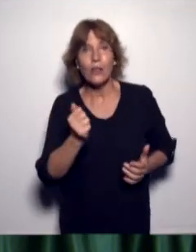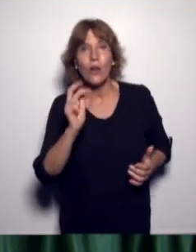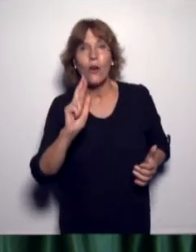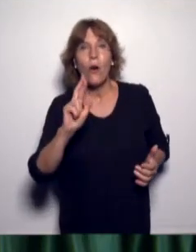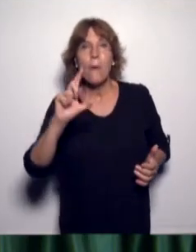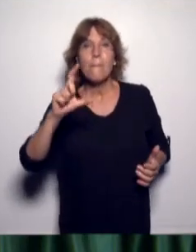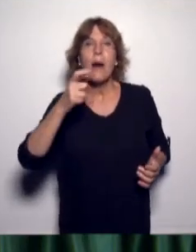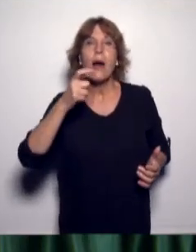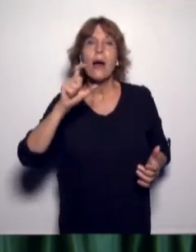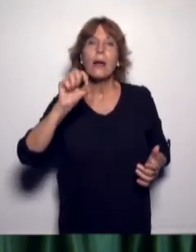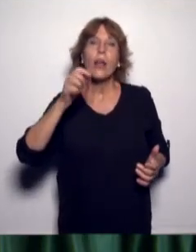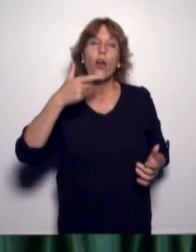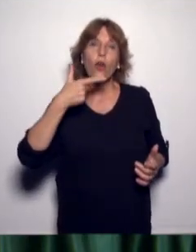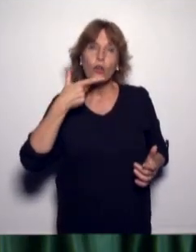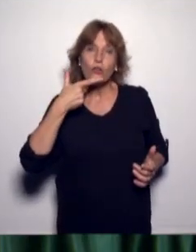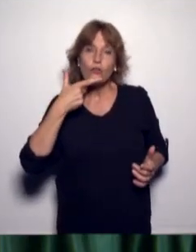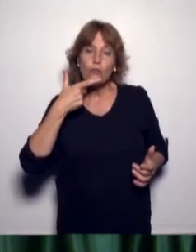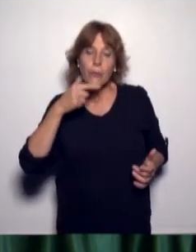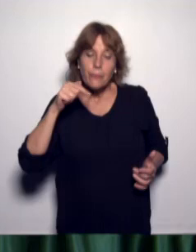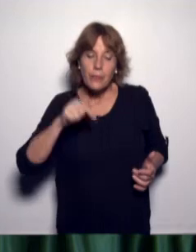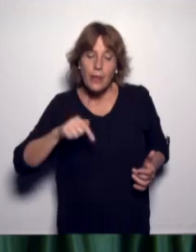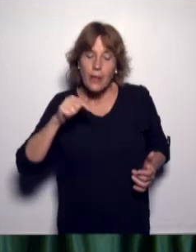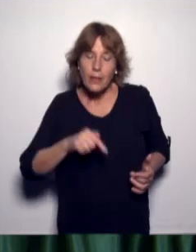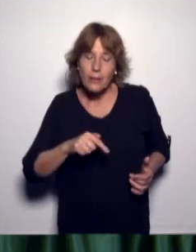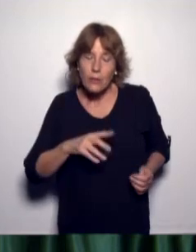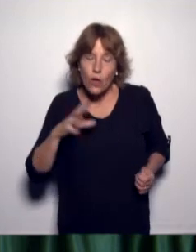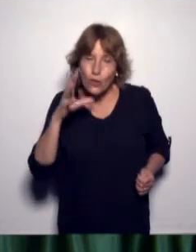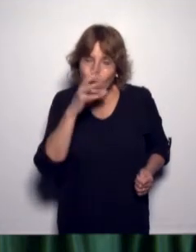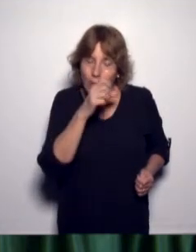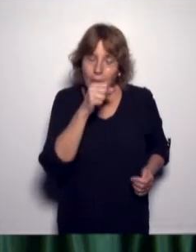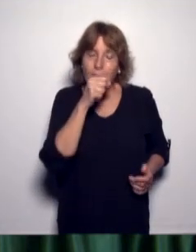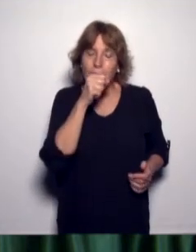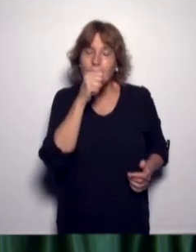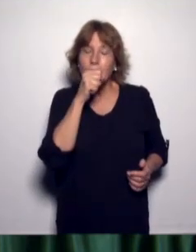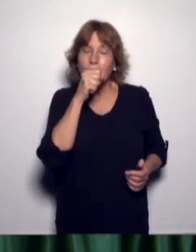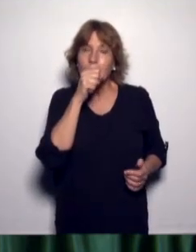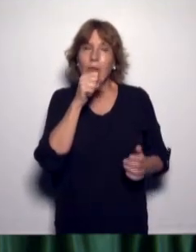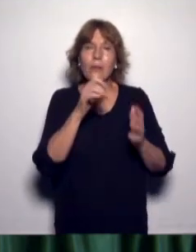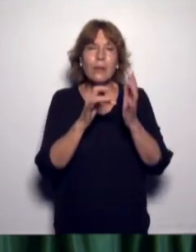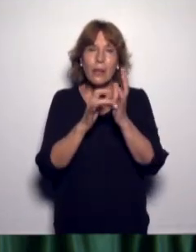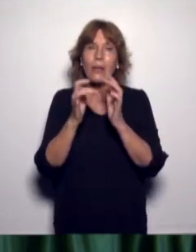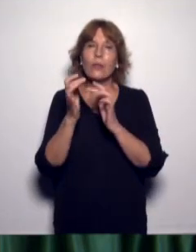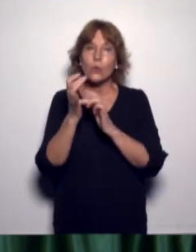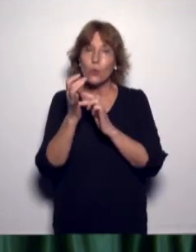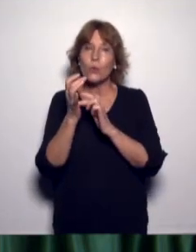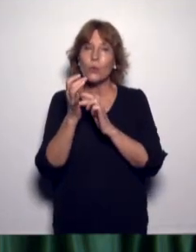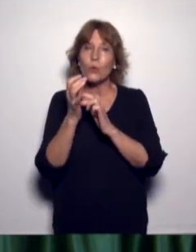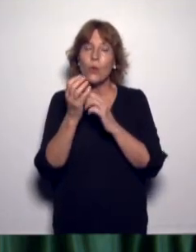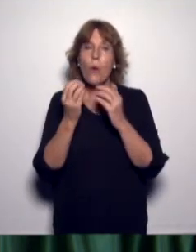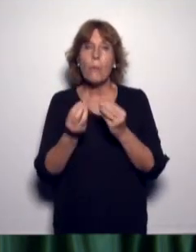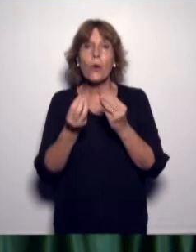llama secreto mesiánico. ¿Qué significa esto? Que Jesús, que ya